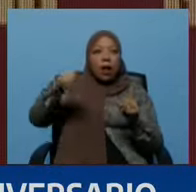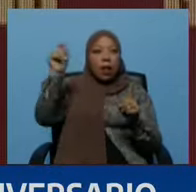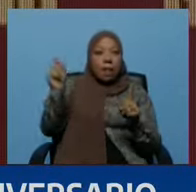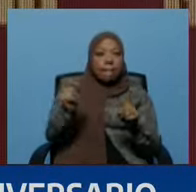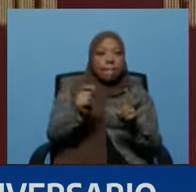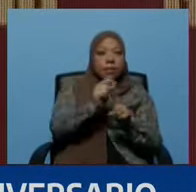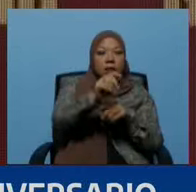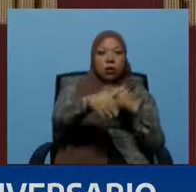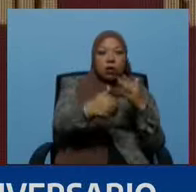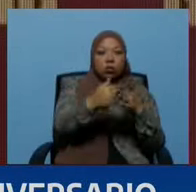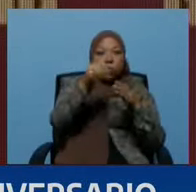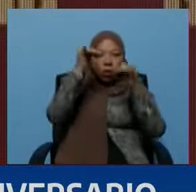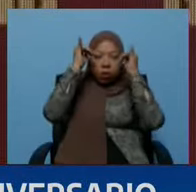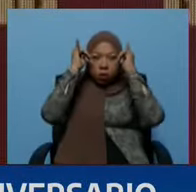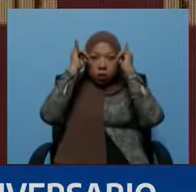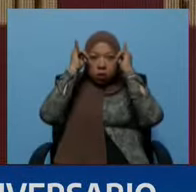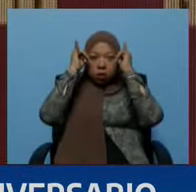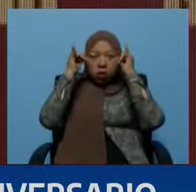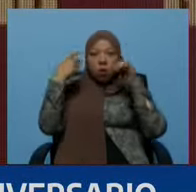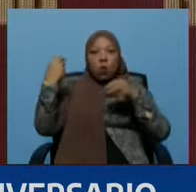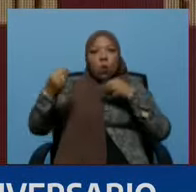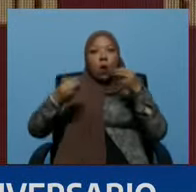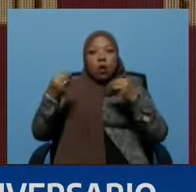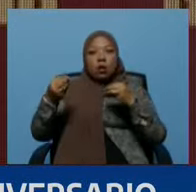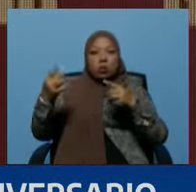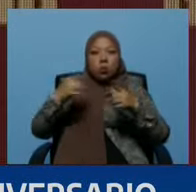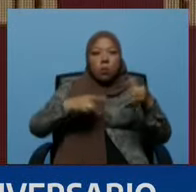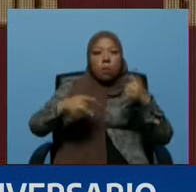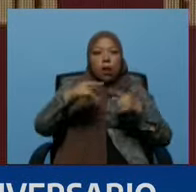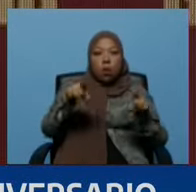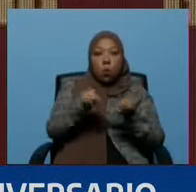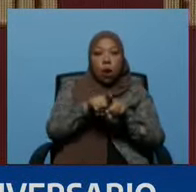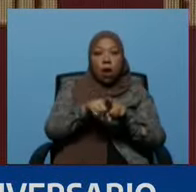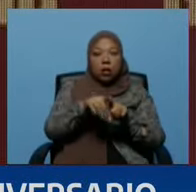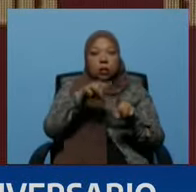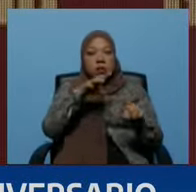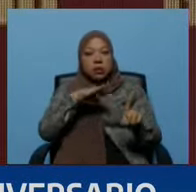el Espíritu del diablo, para ser tentado por el diablo.